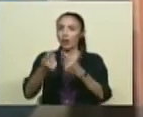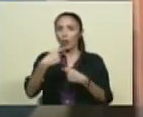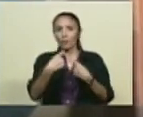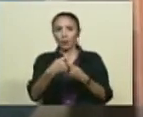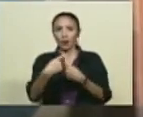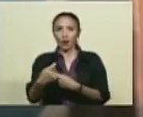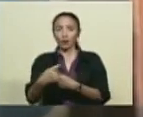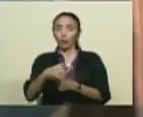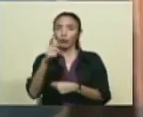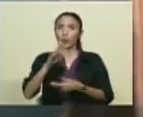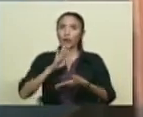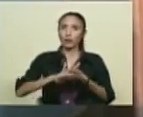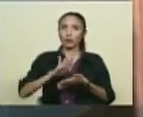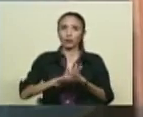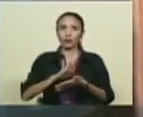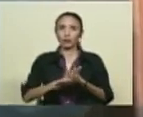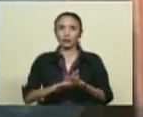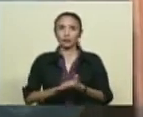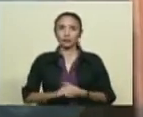en la estabilidad del precio.